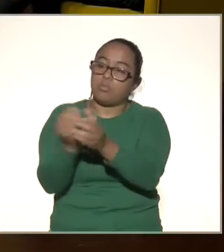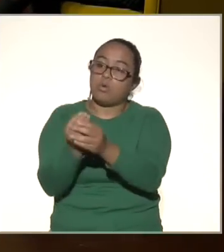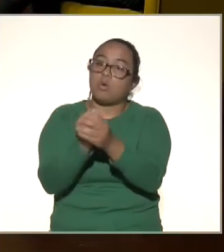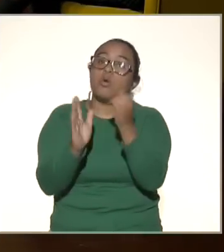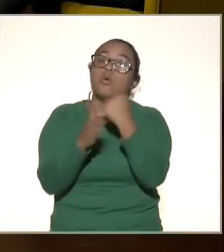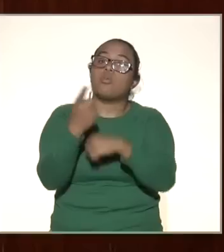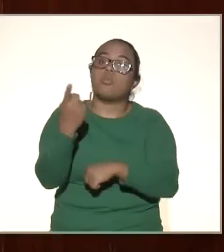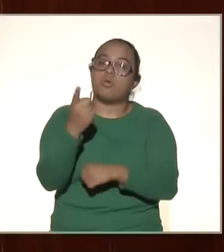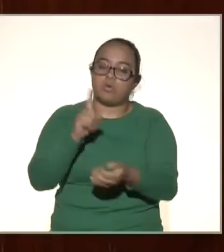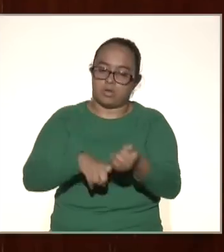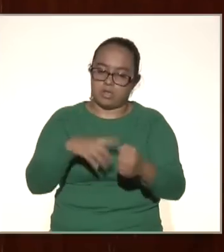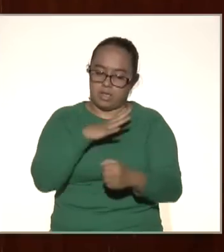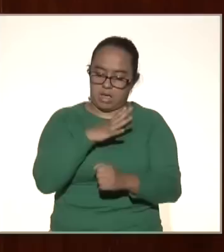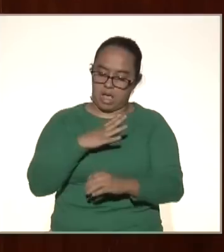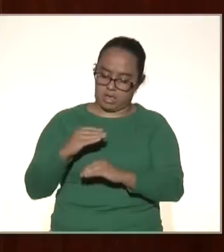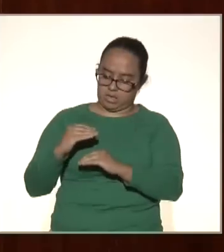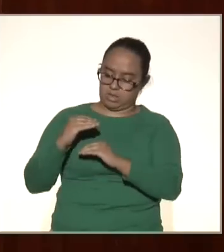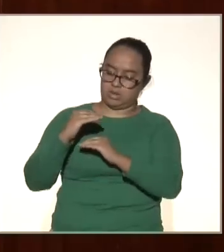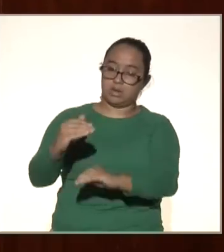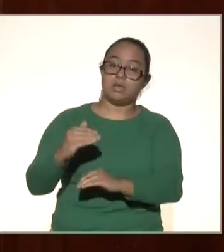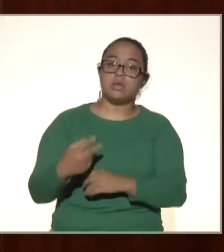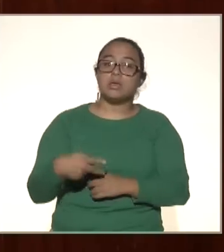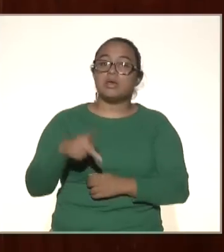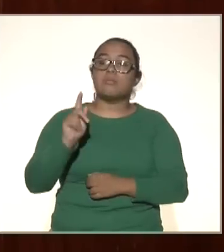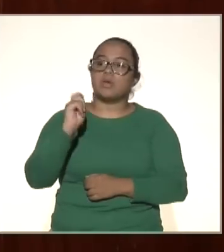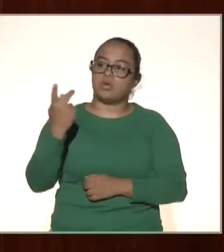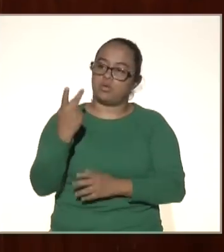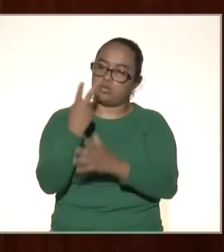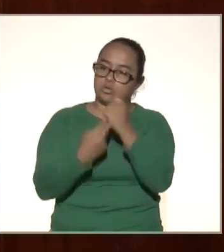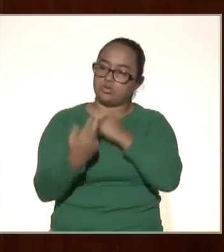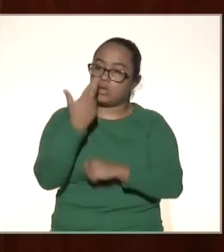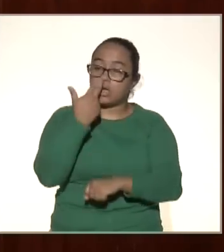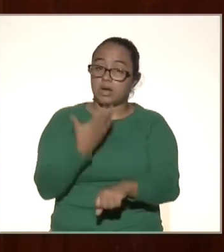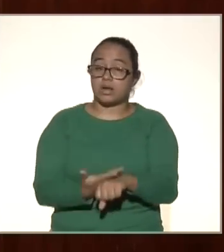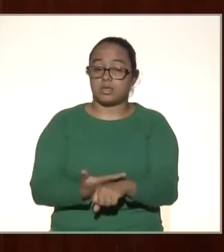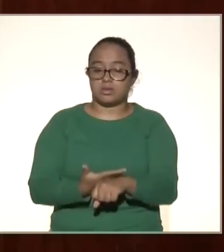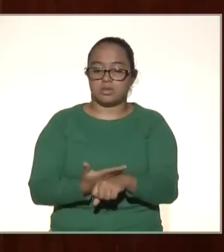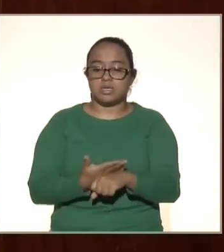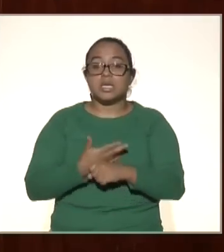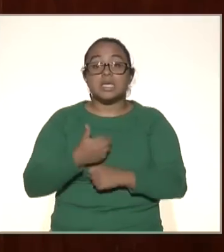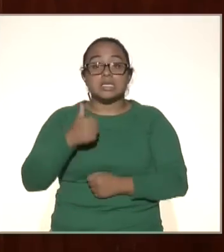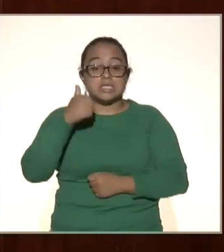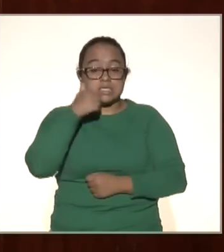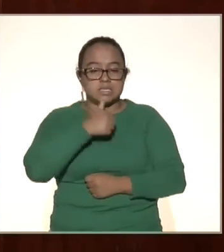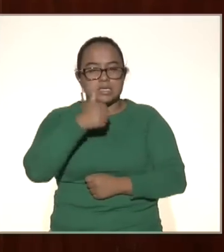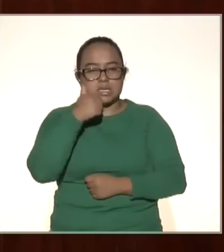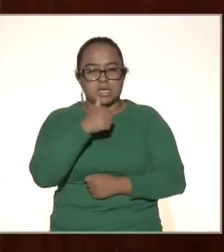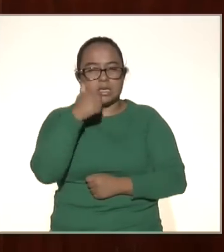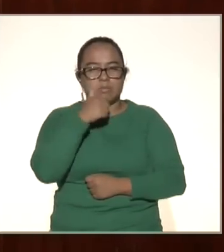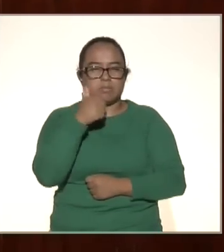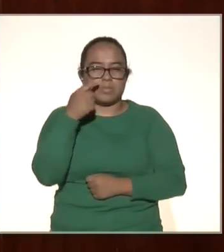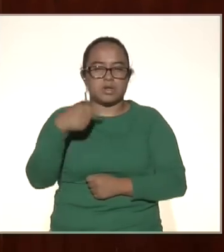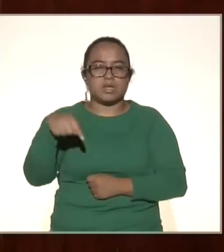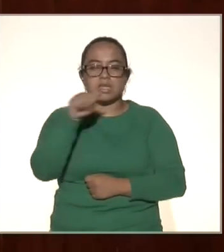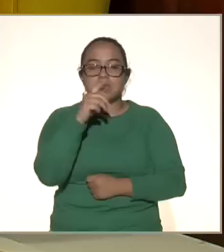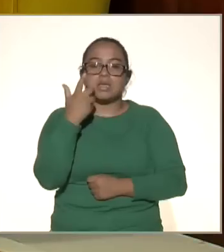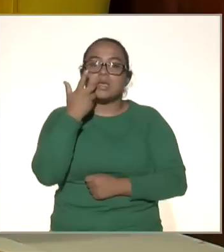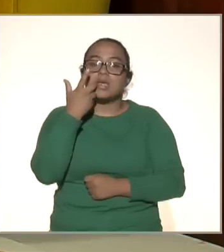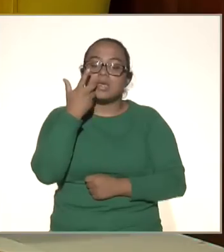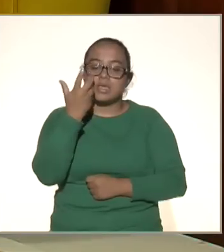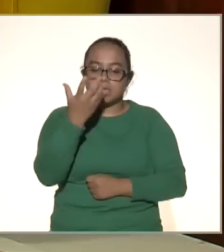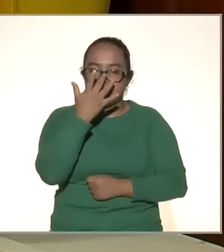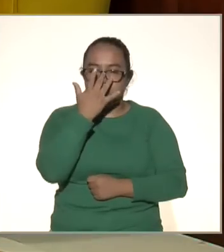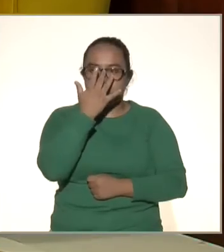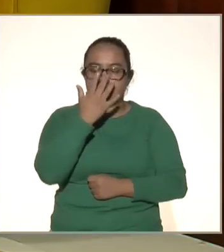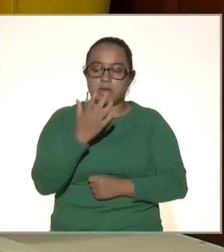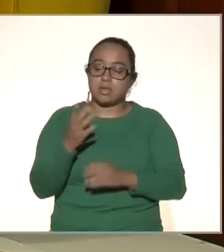límites, pero también esta otra parte de corresponsabilidad, ¿no? O sea, de siempre, uno busca